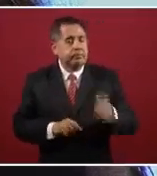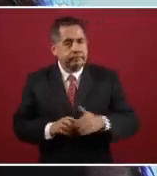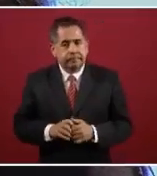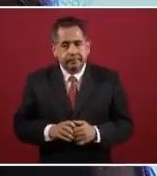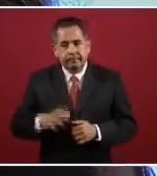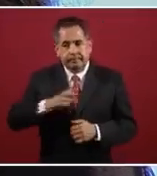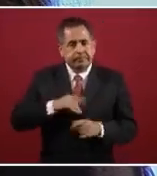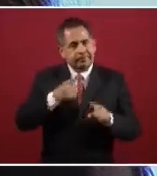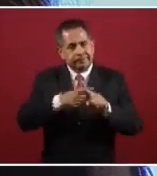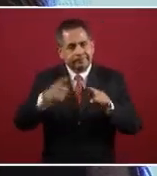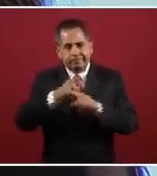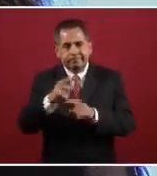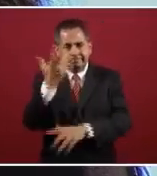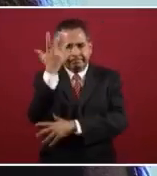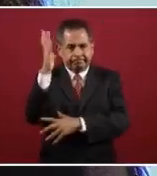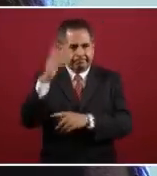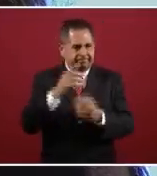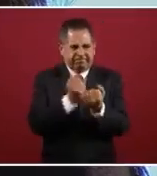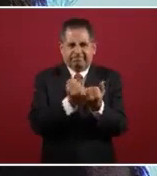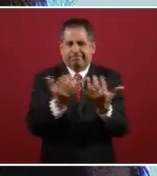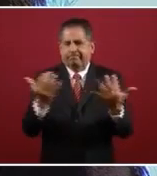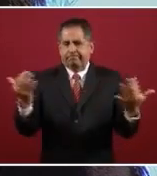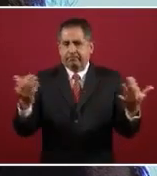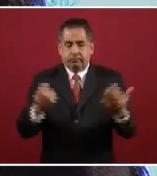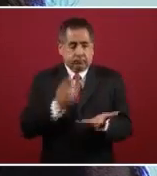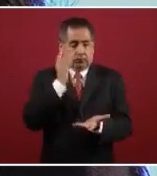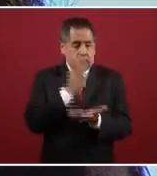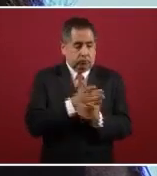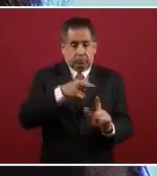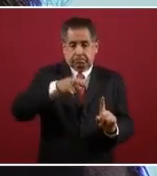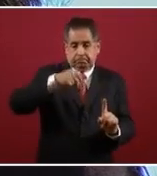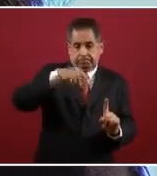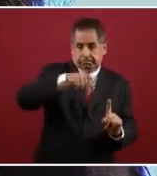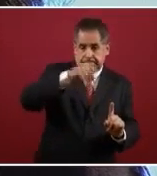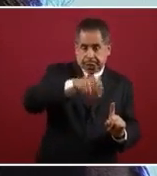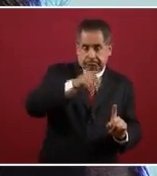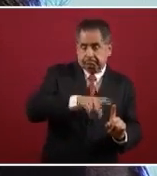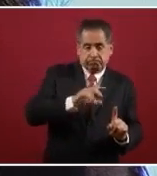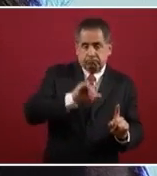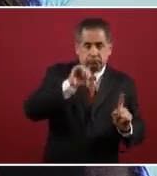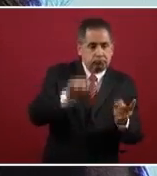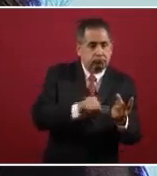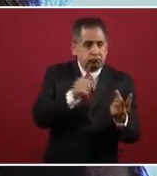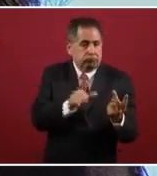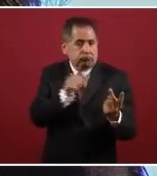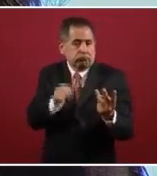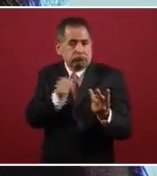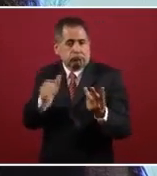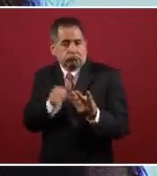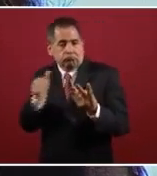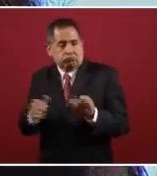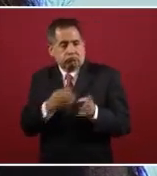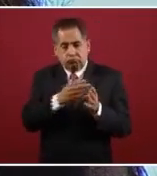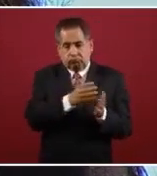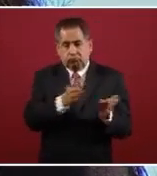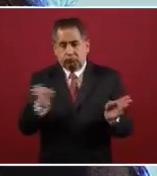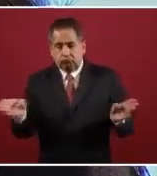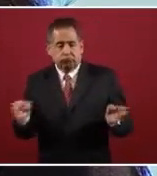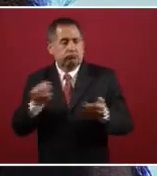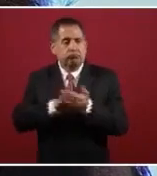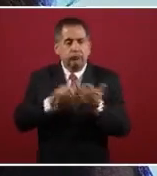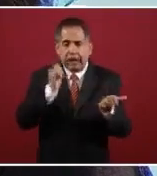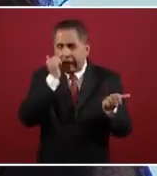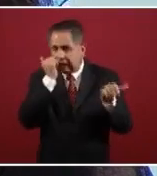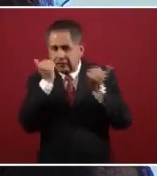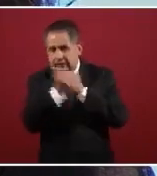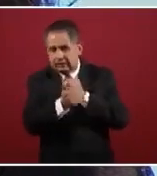hay varios árboles, no es un monocultivo, no. De los monocultivos que más se pueden conocer es el caso de la caña,